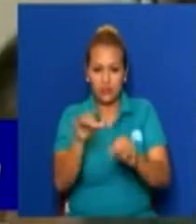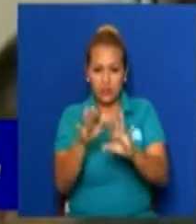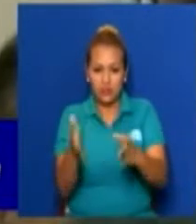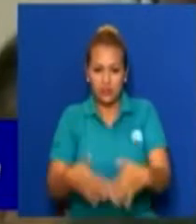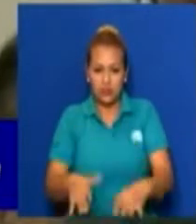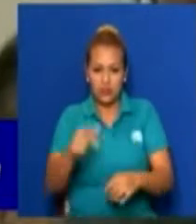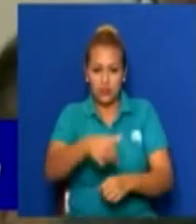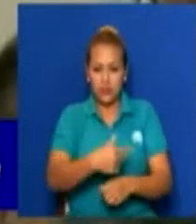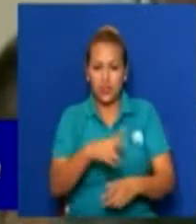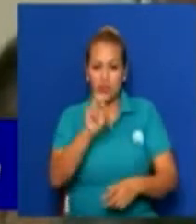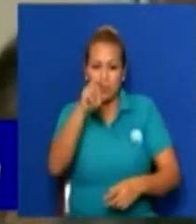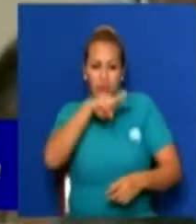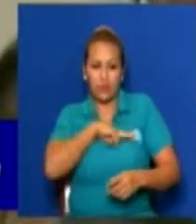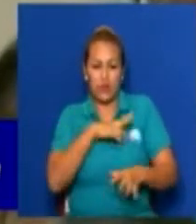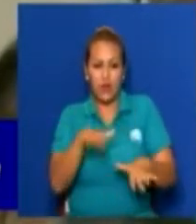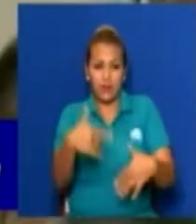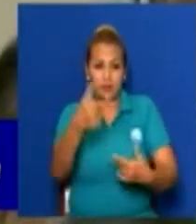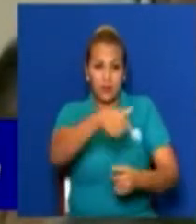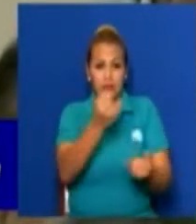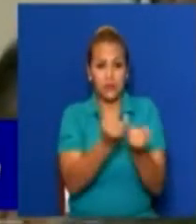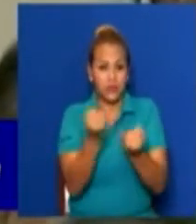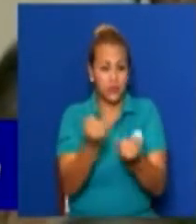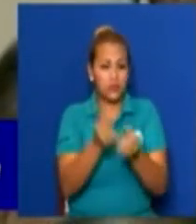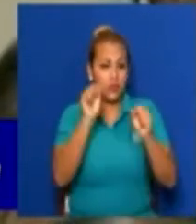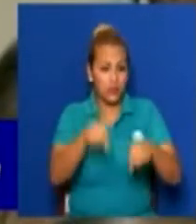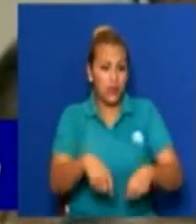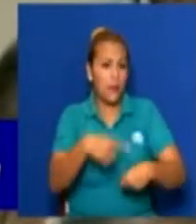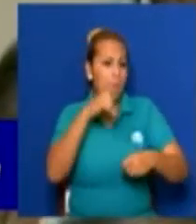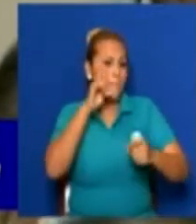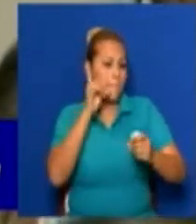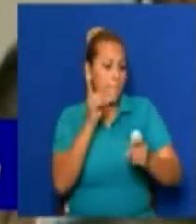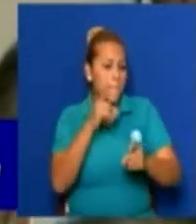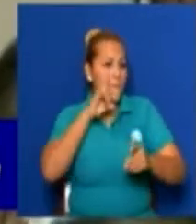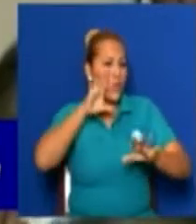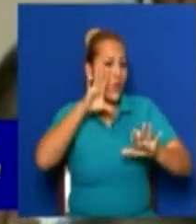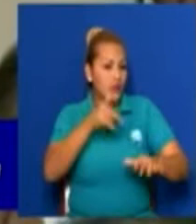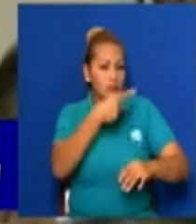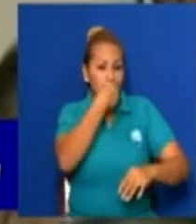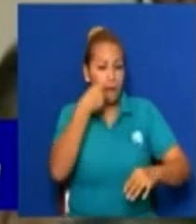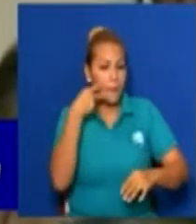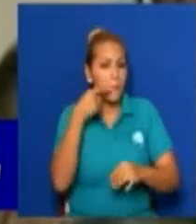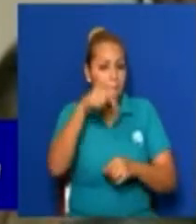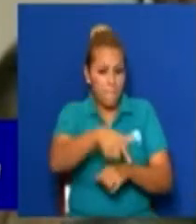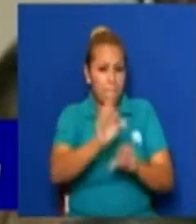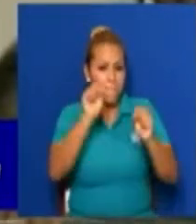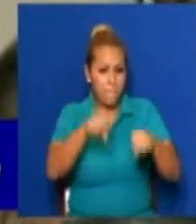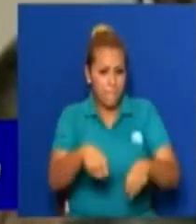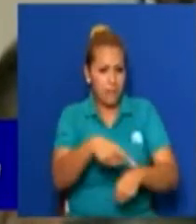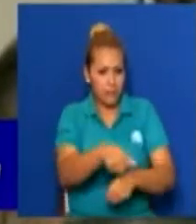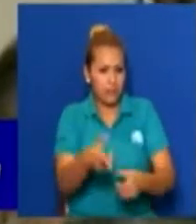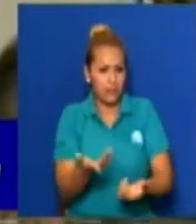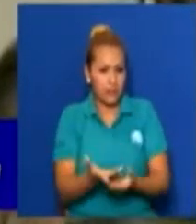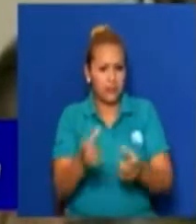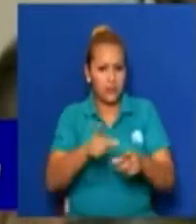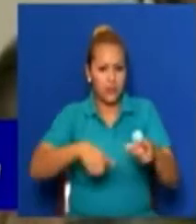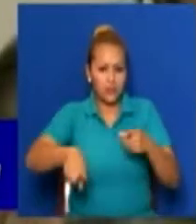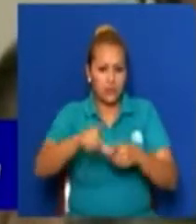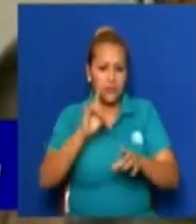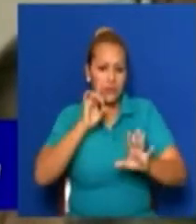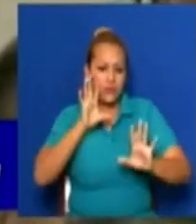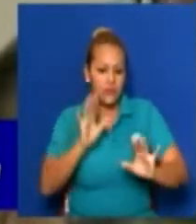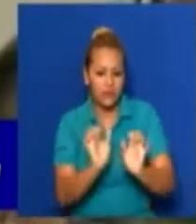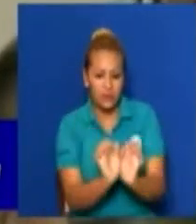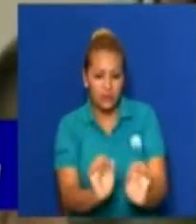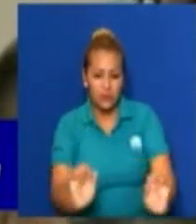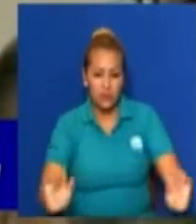haya capacidad para poner un CDI, y donde esté trabajando el padre sí hay capacidad para instalar un CDI, entonces